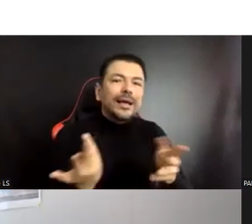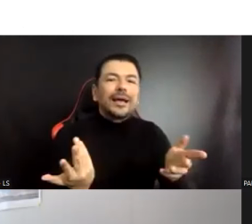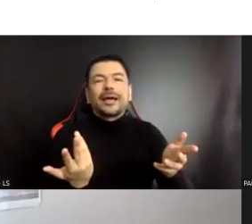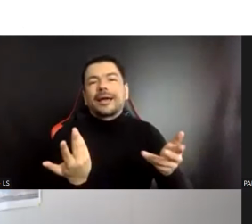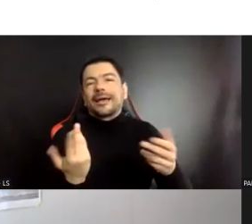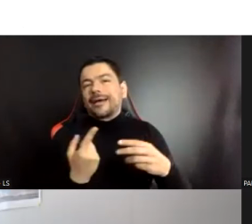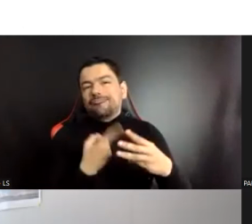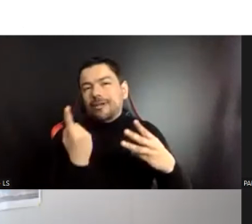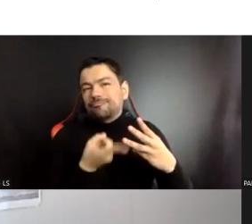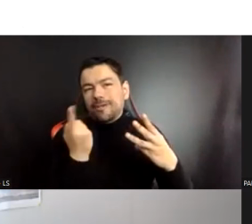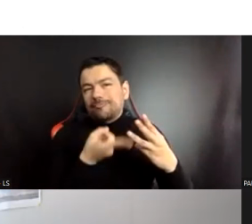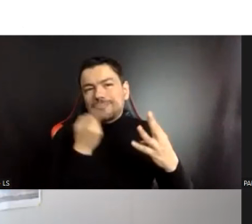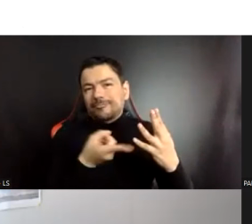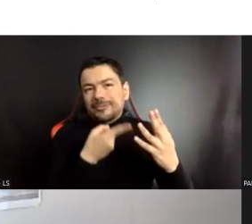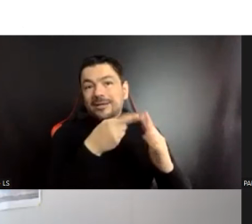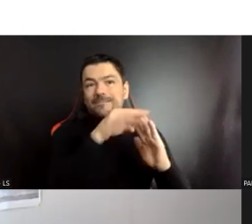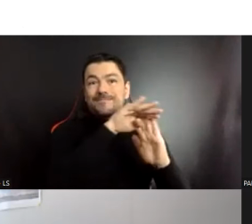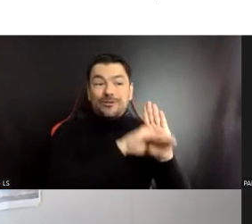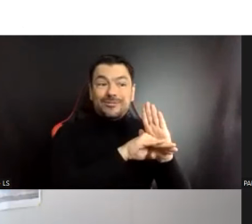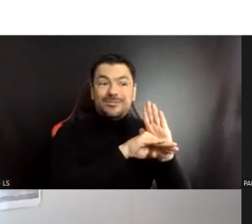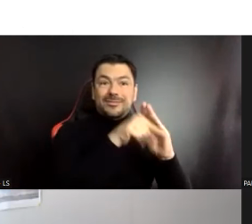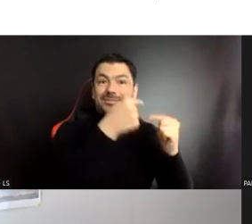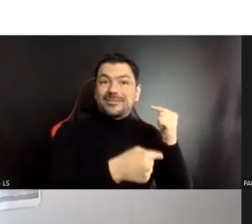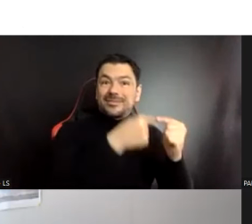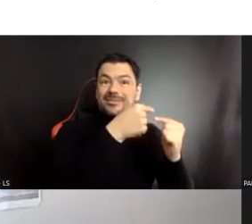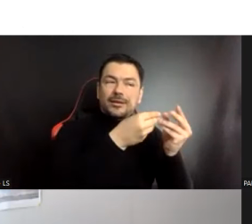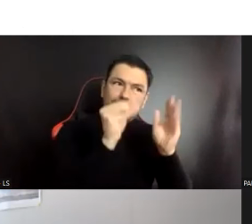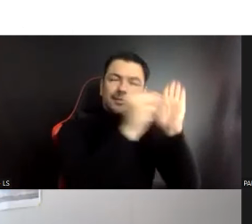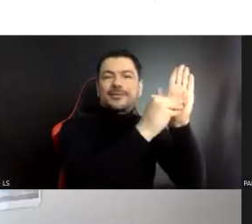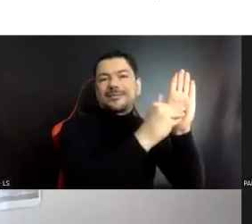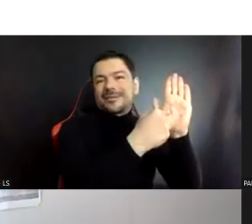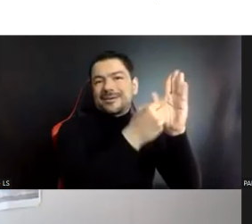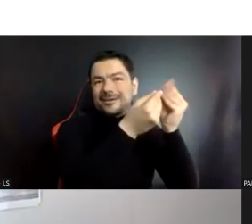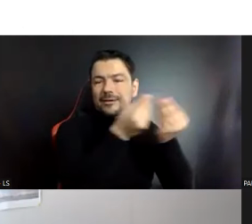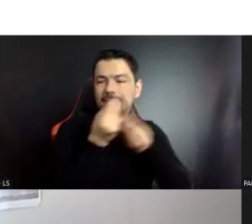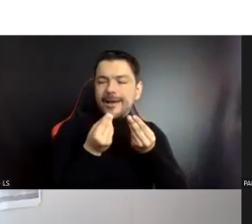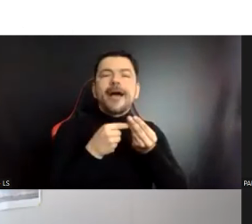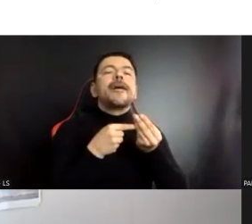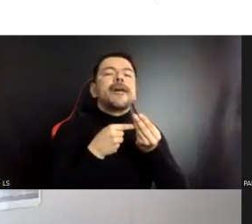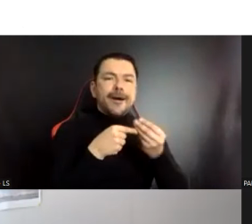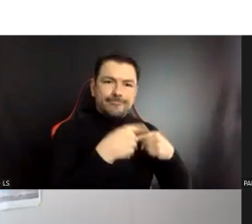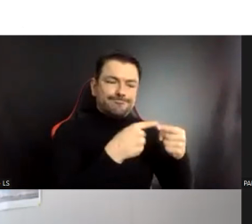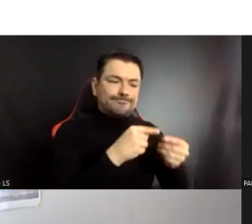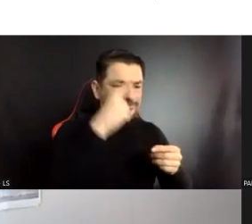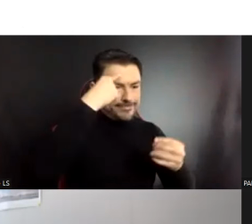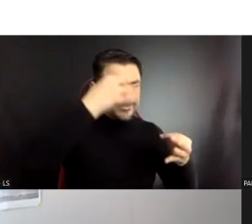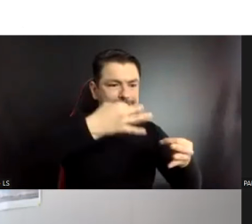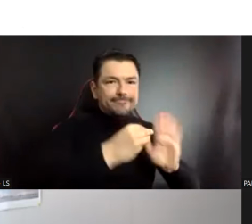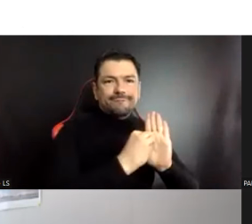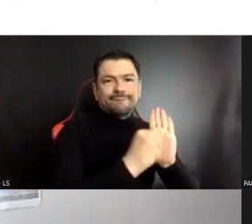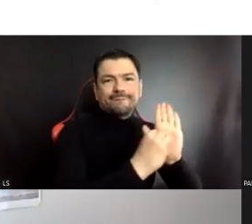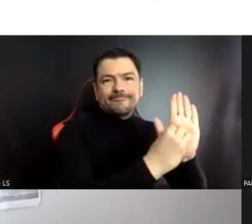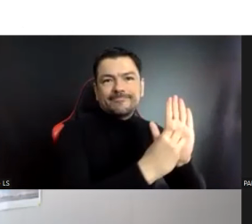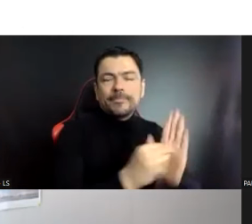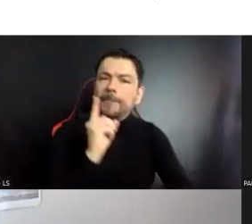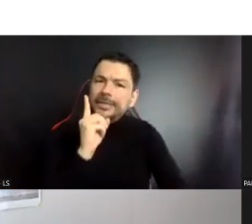políticas y also have toman another decisiones para que tomen la decisión thing, which correcta, is pero something that we are también calling policy dialogues. algo a lo And que le again, llamamos